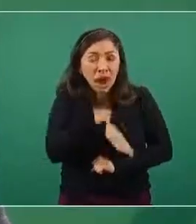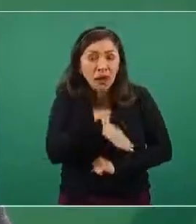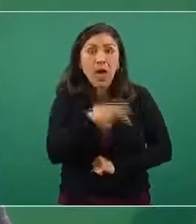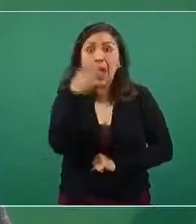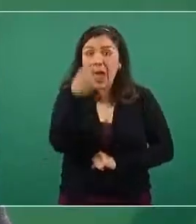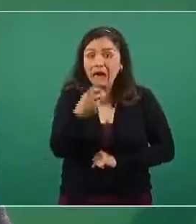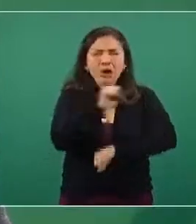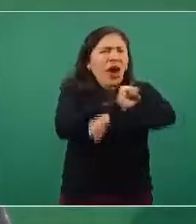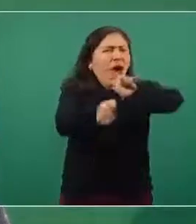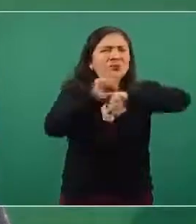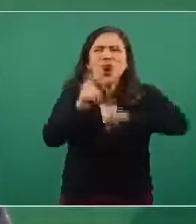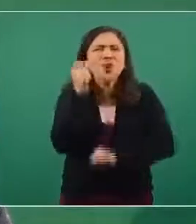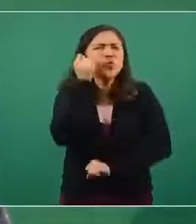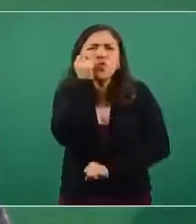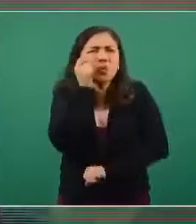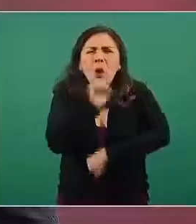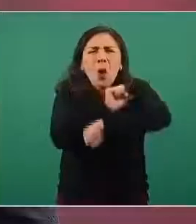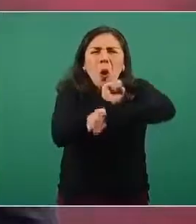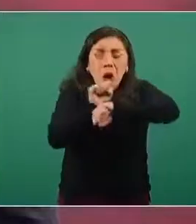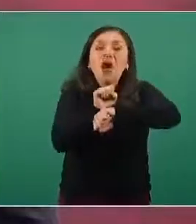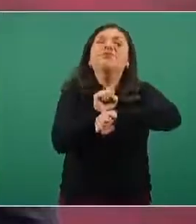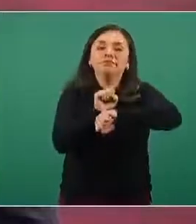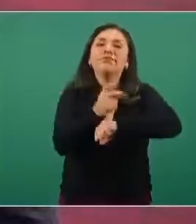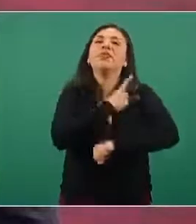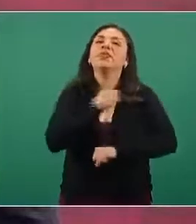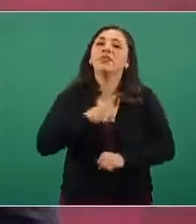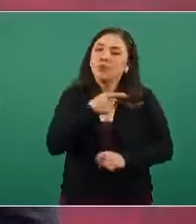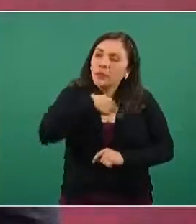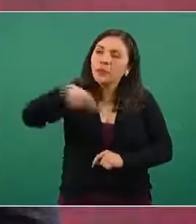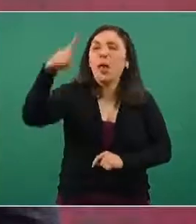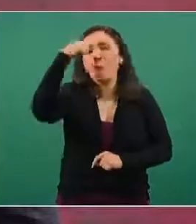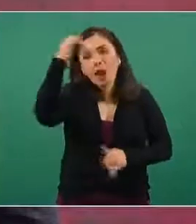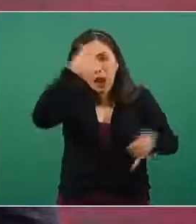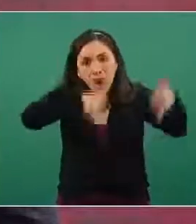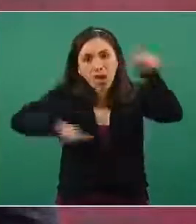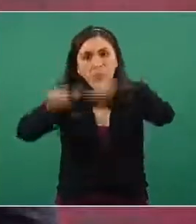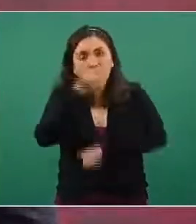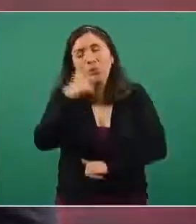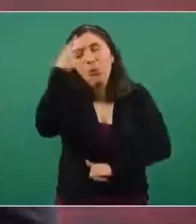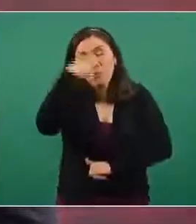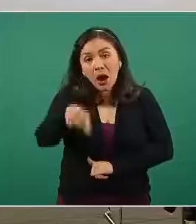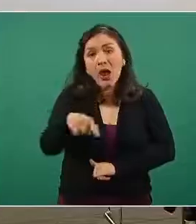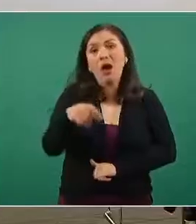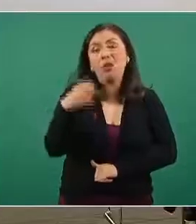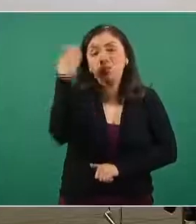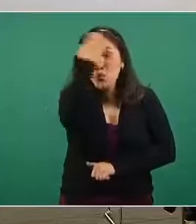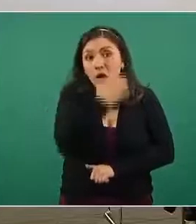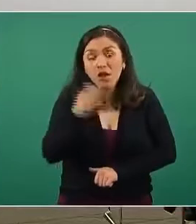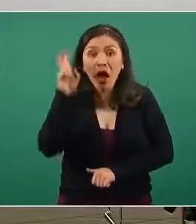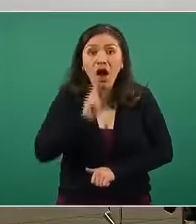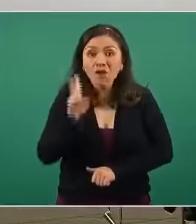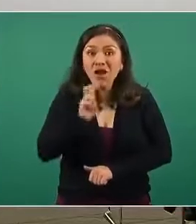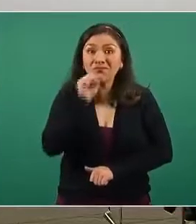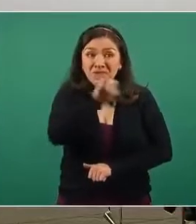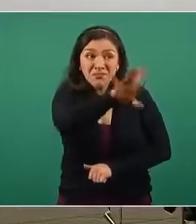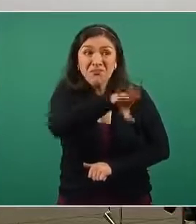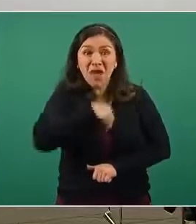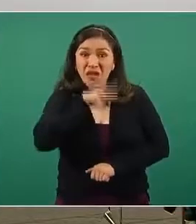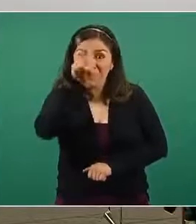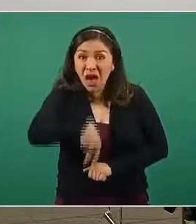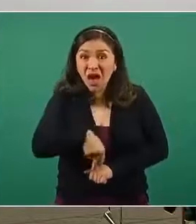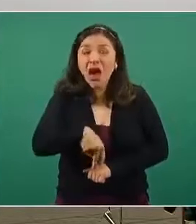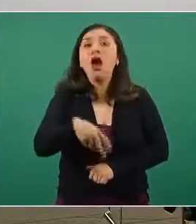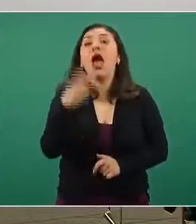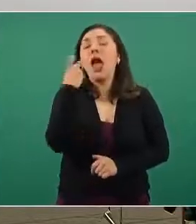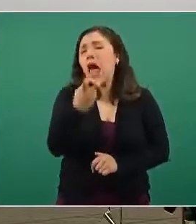más mínima que ésta sea, se procede entonces a la toma de una muestra de laboratorio para identificar entonces si se produjo el contagio. Y bueno, esta es